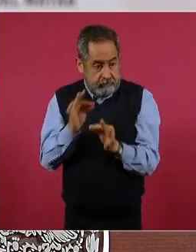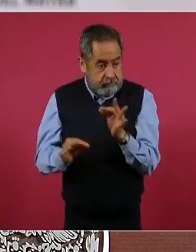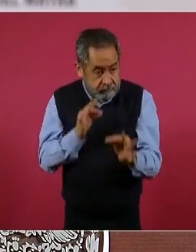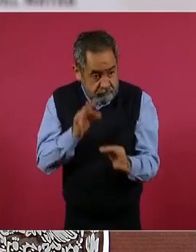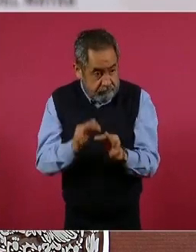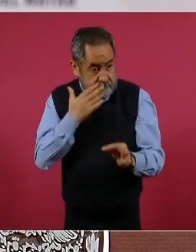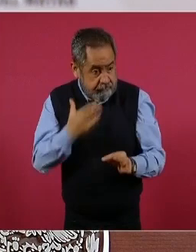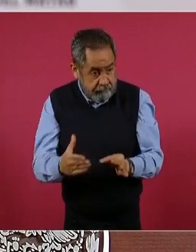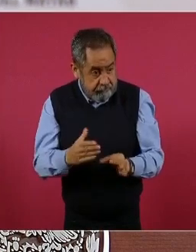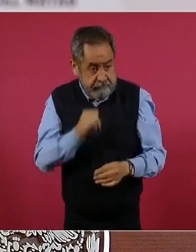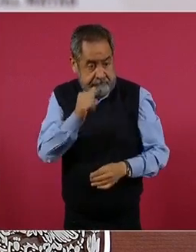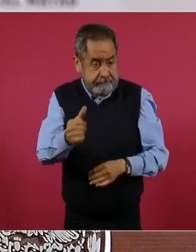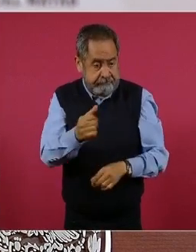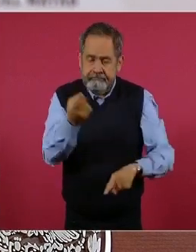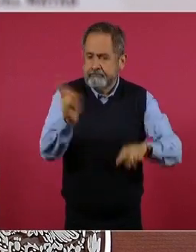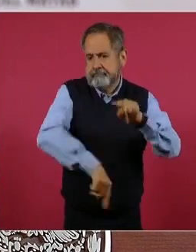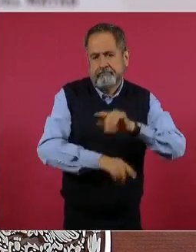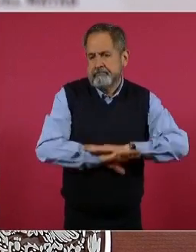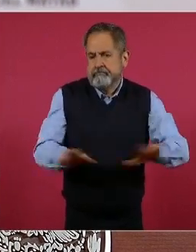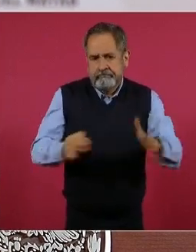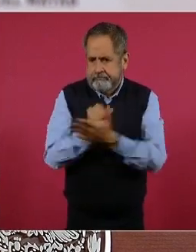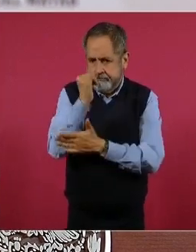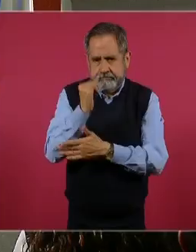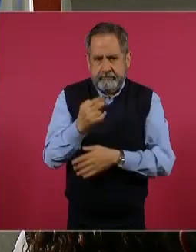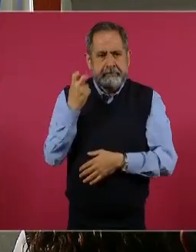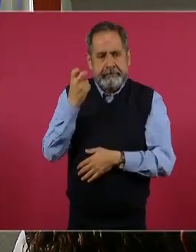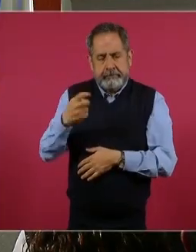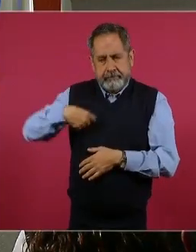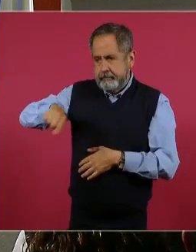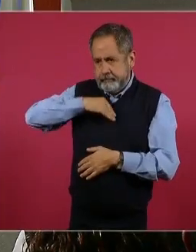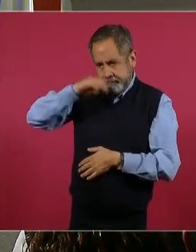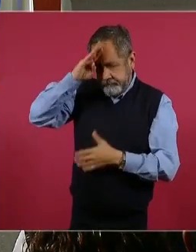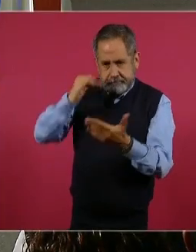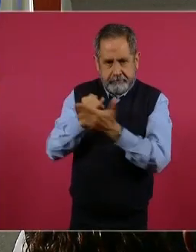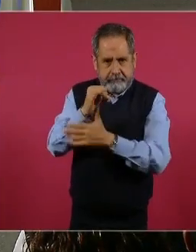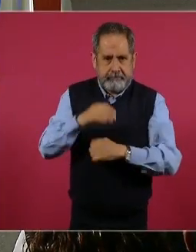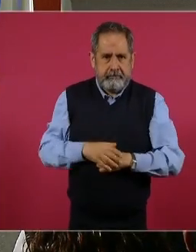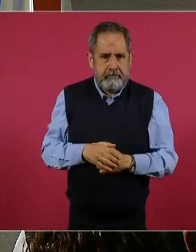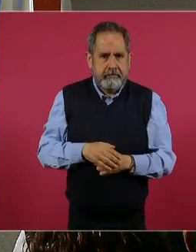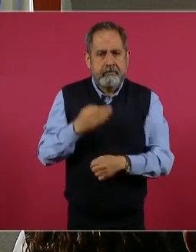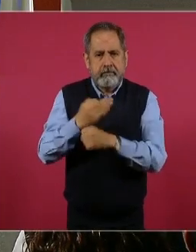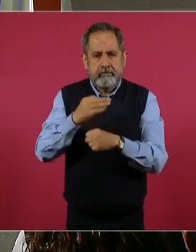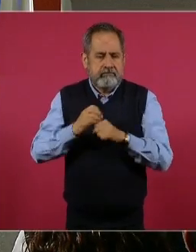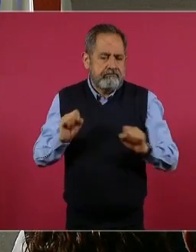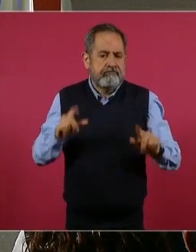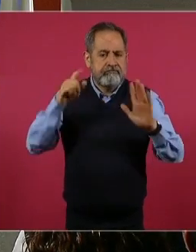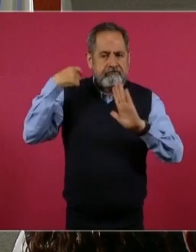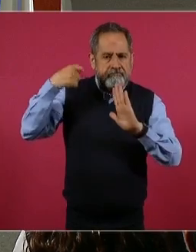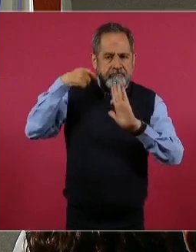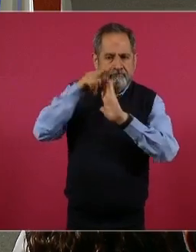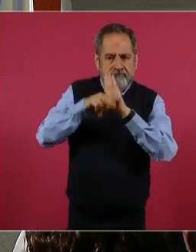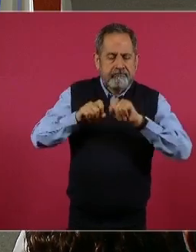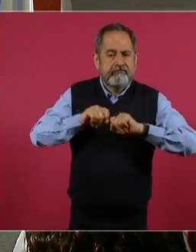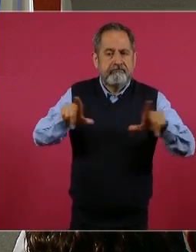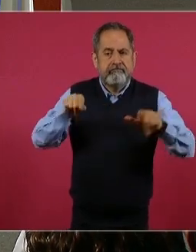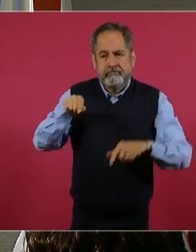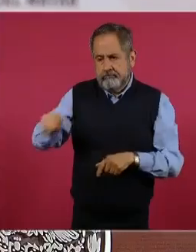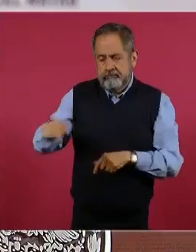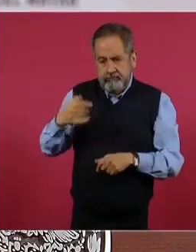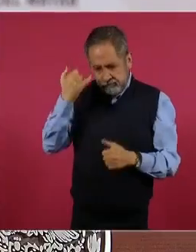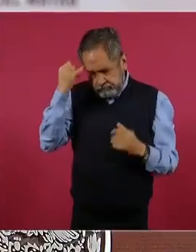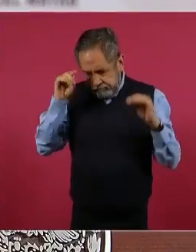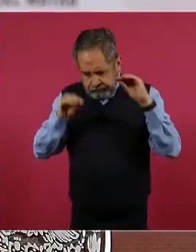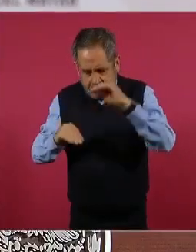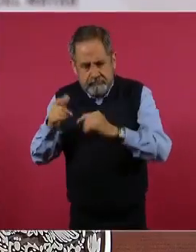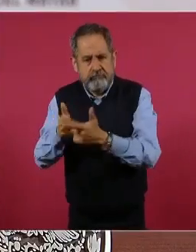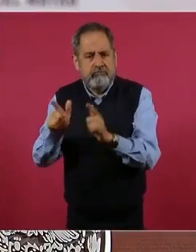no cumples. Eso es lo que marca nuestra toma de decisiones. Vamos a finalizar con este video hecho por un muy creativo